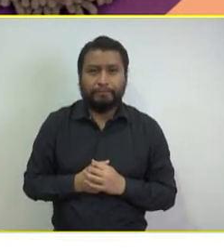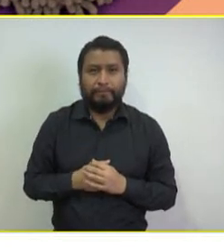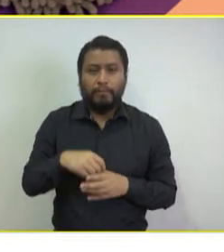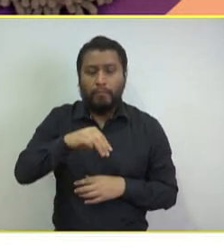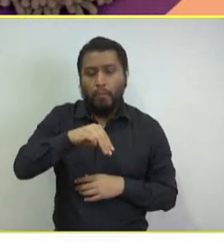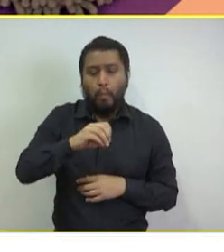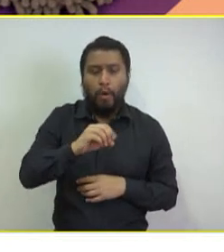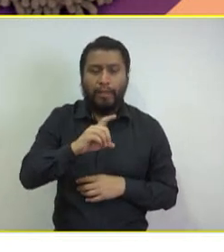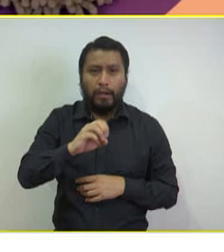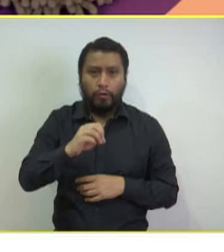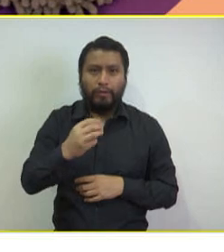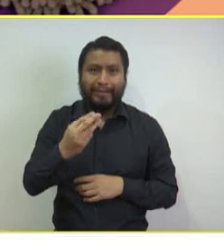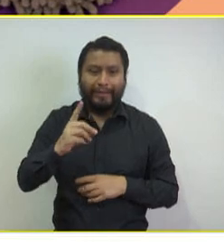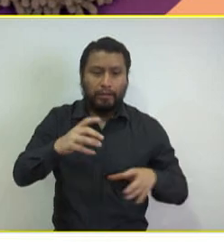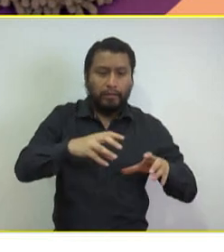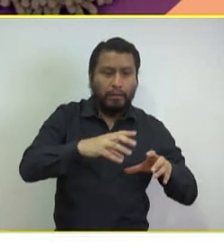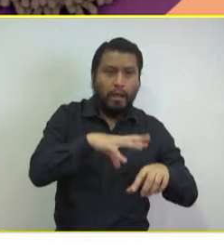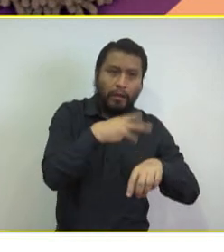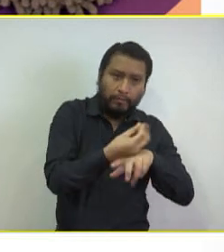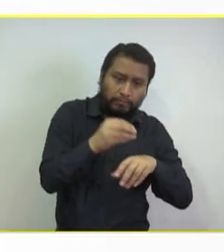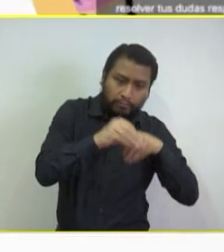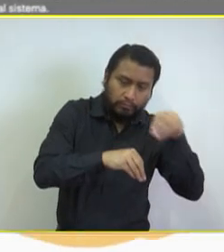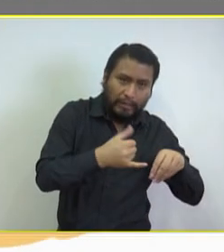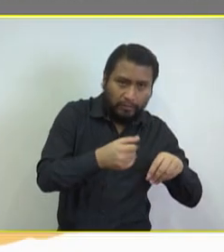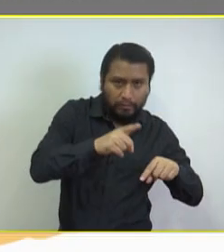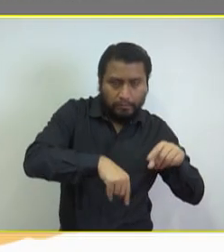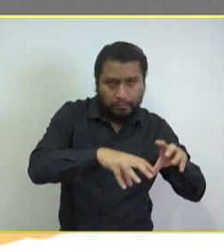modelos 3D desarmables.